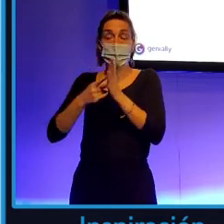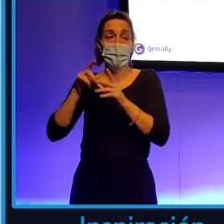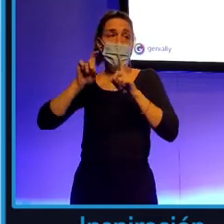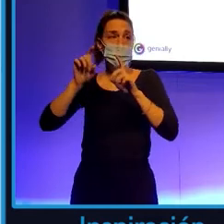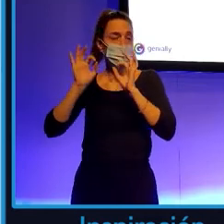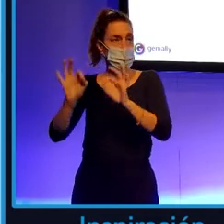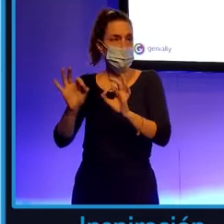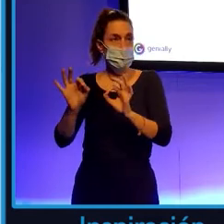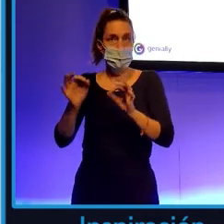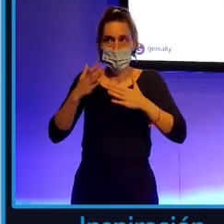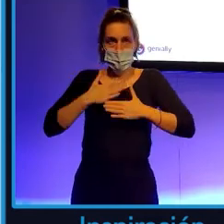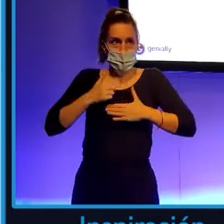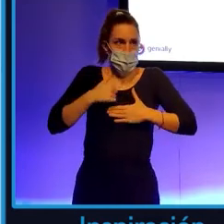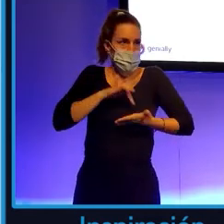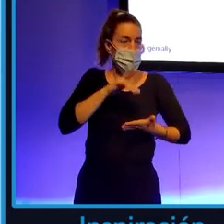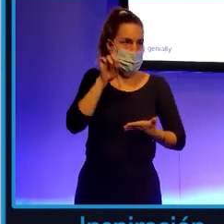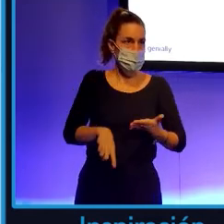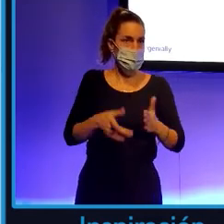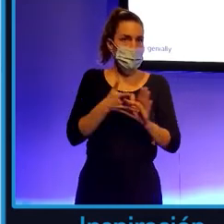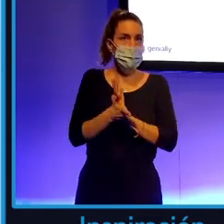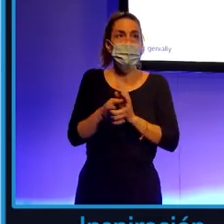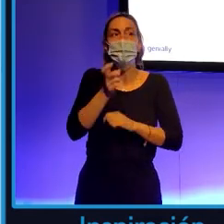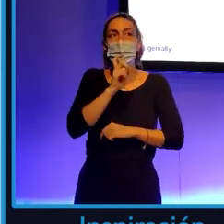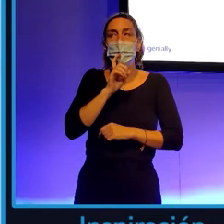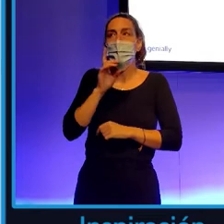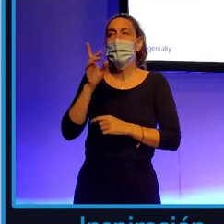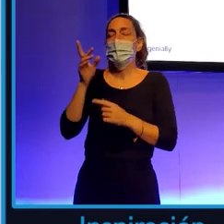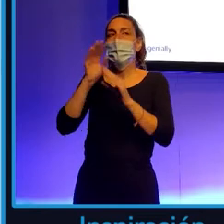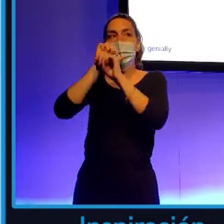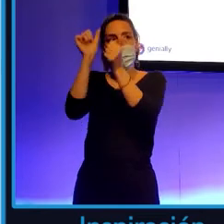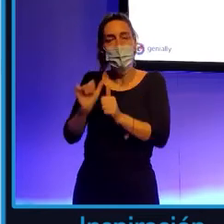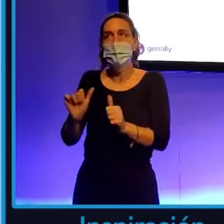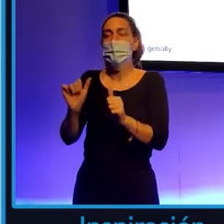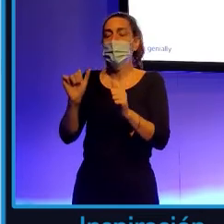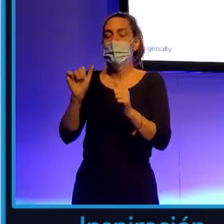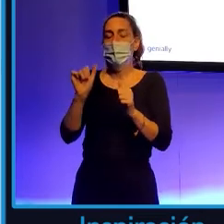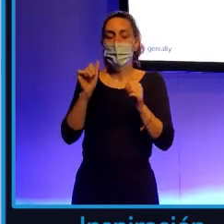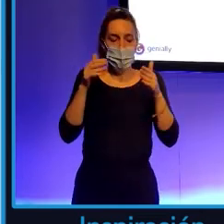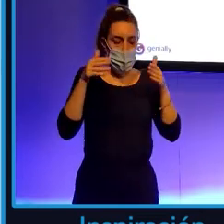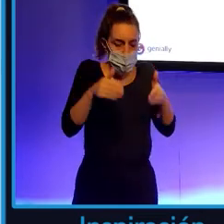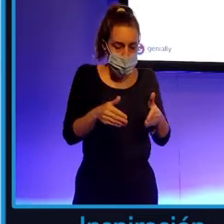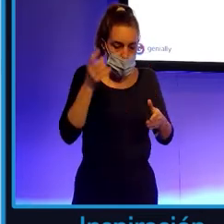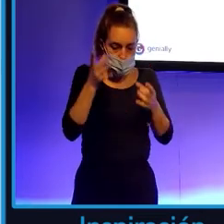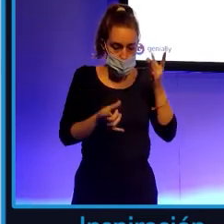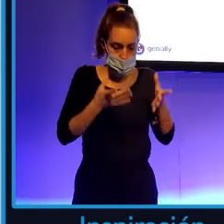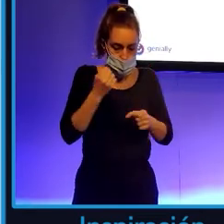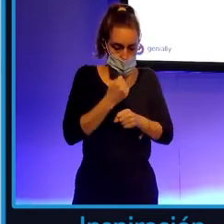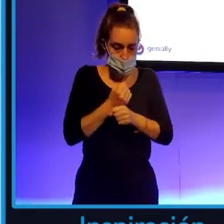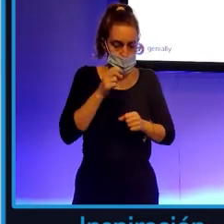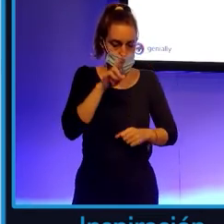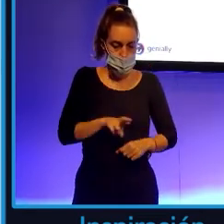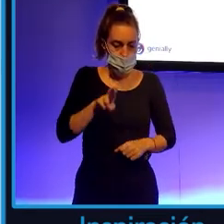se ha mantenido con este con este formato de trabajo especializado y repetitivo y